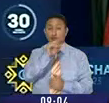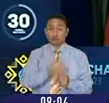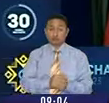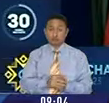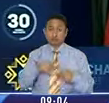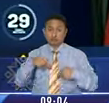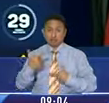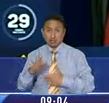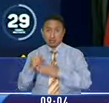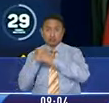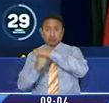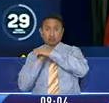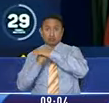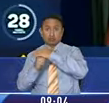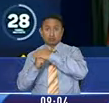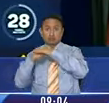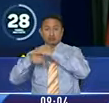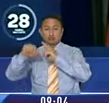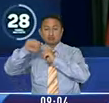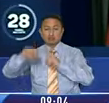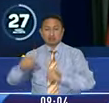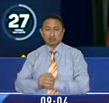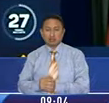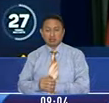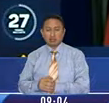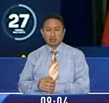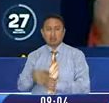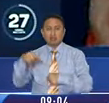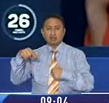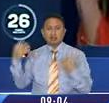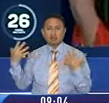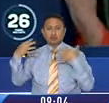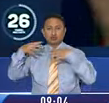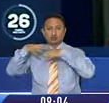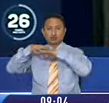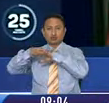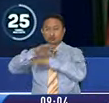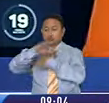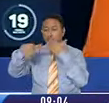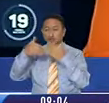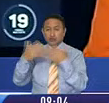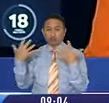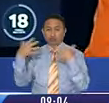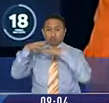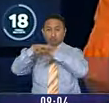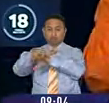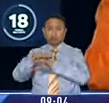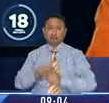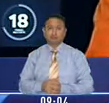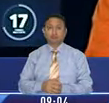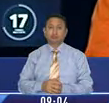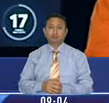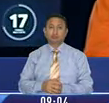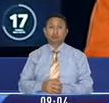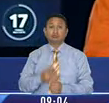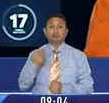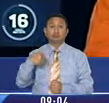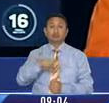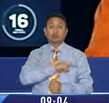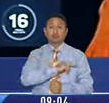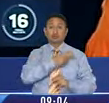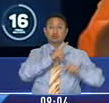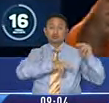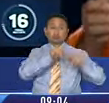Metro de Quito, realizaremos un sistema de transporte integral que una toda la provincia. Sí. Nosotros